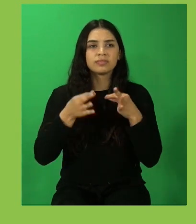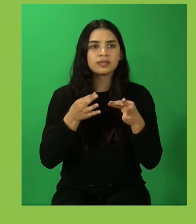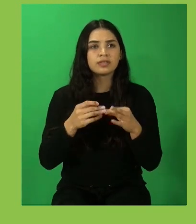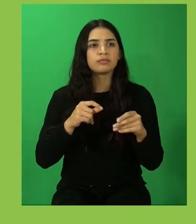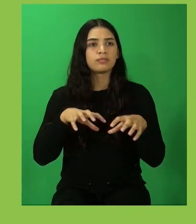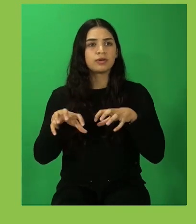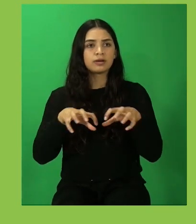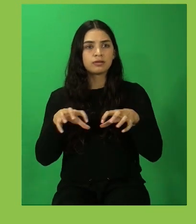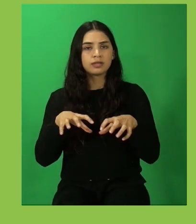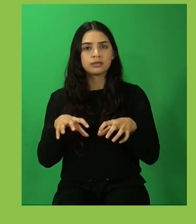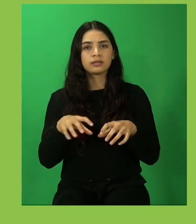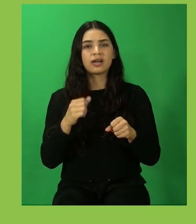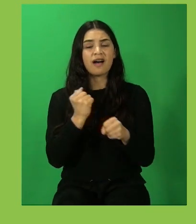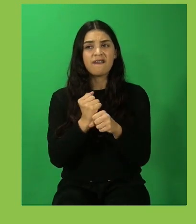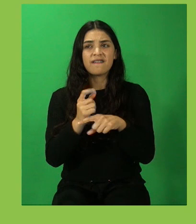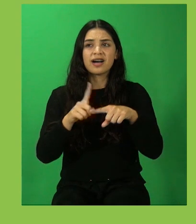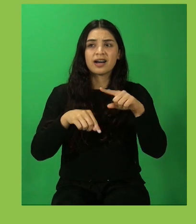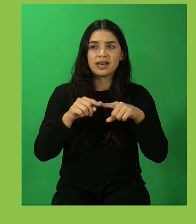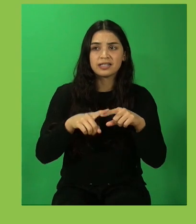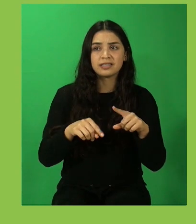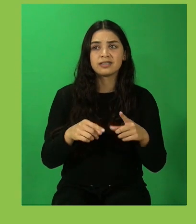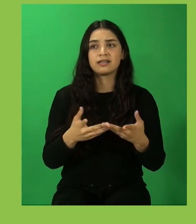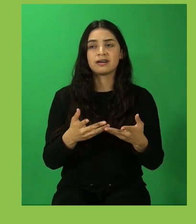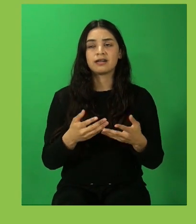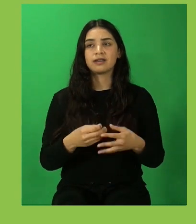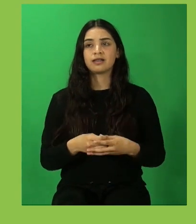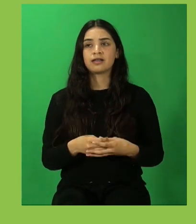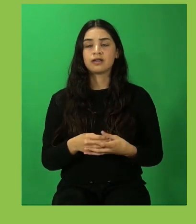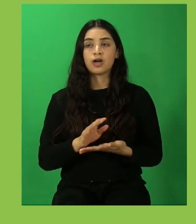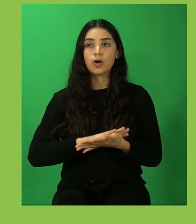en donde nosotros vamos a trabajar la tierra, por ejemplo,